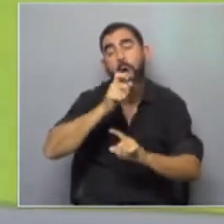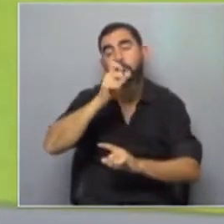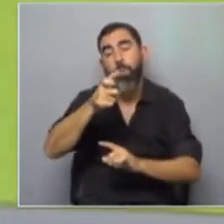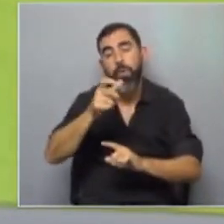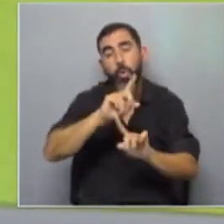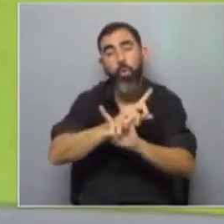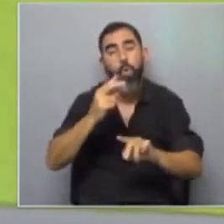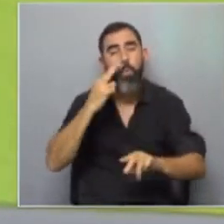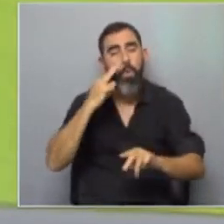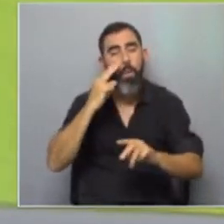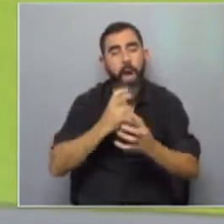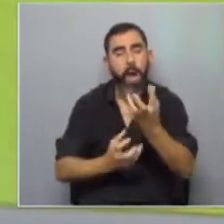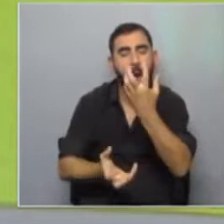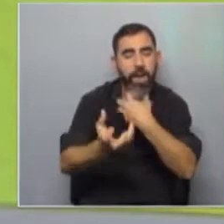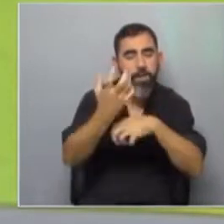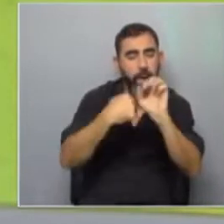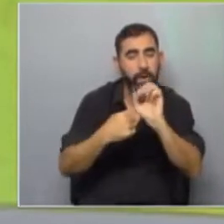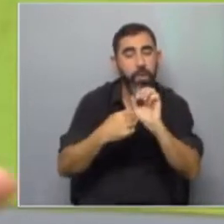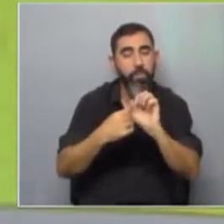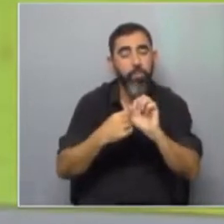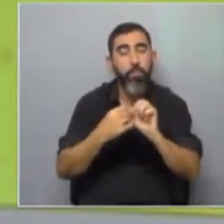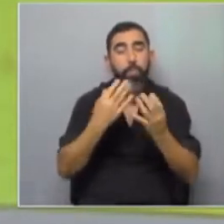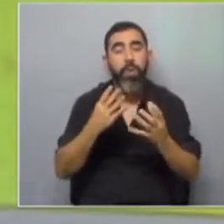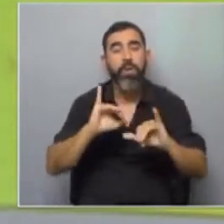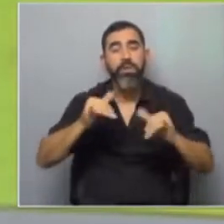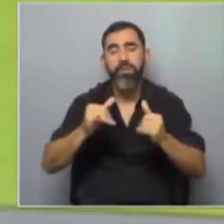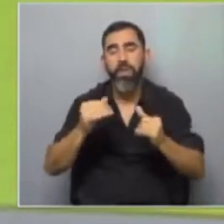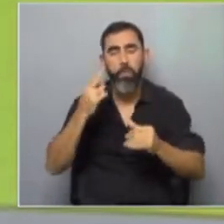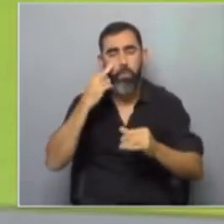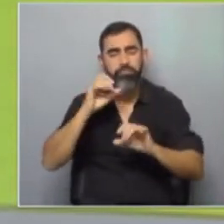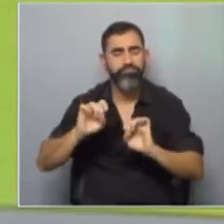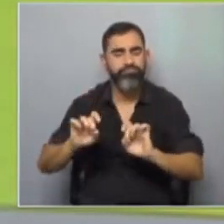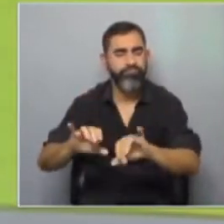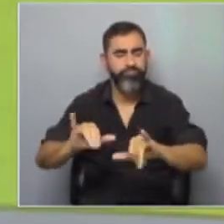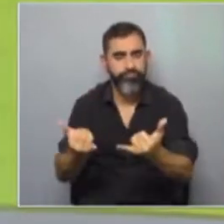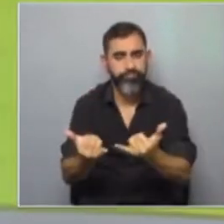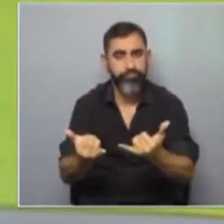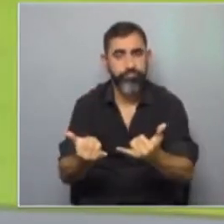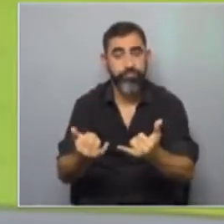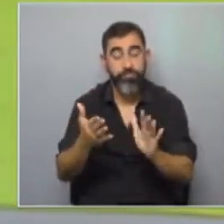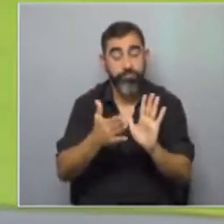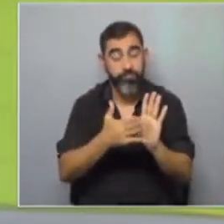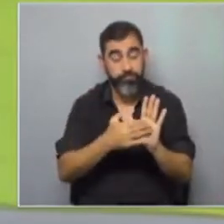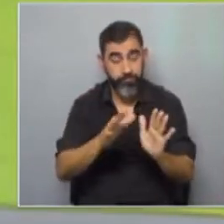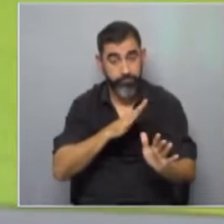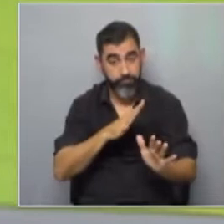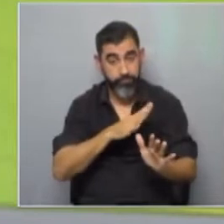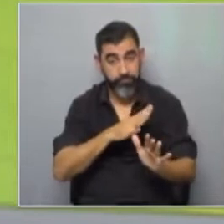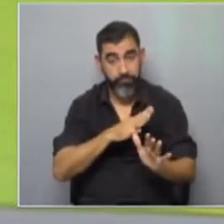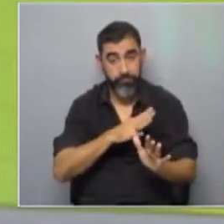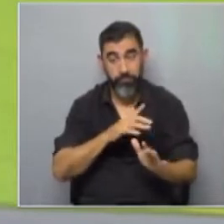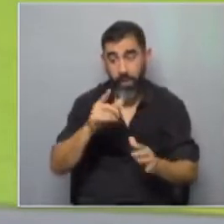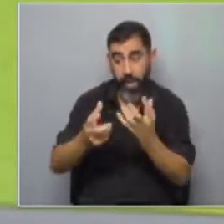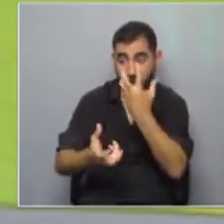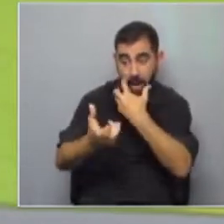Hay muchas cosas. Queda. Y encima tenemos una aproximación bastante extraña sobre muchos fenómenos. Por ejemplo, ahora está el proyecto Neptuno